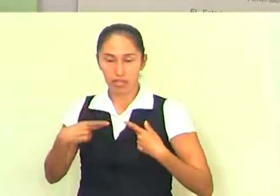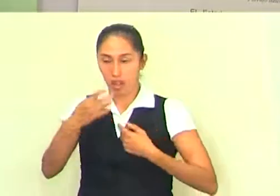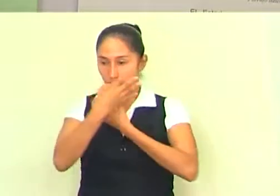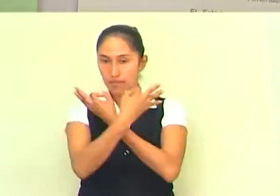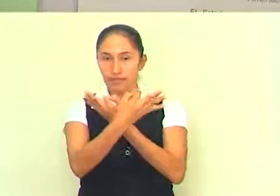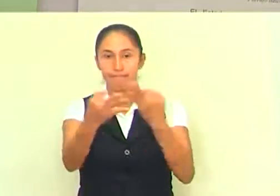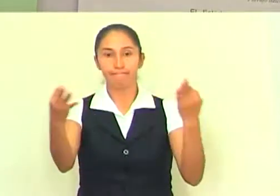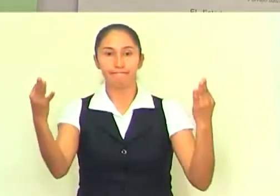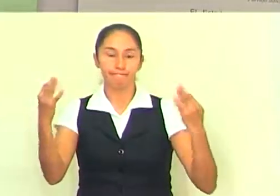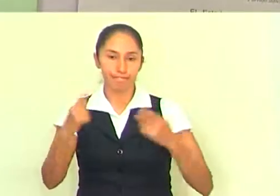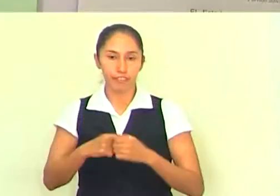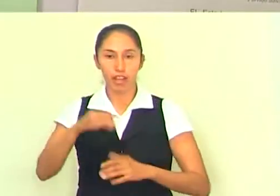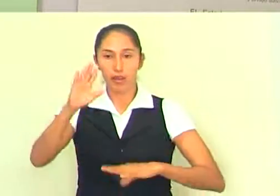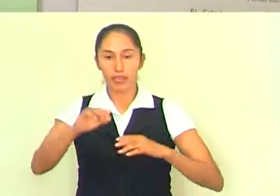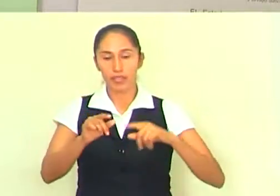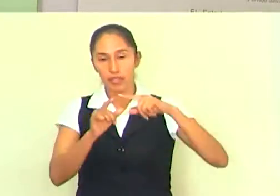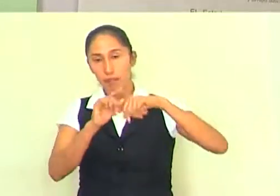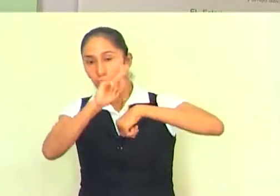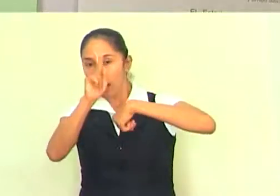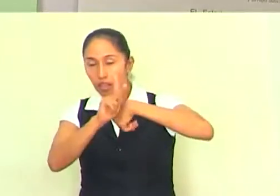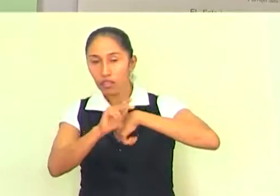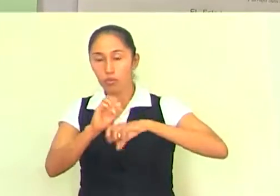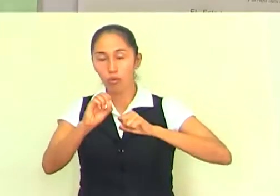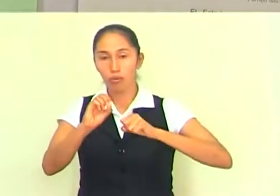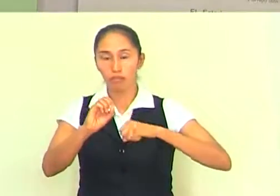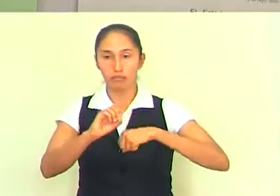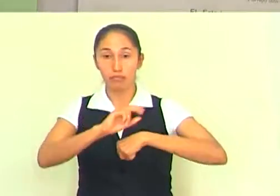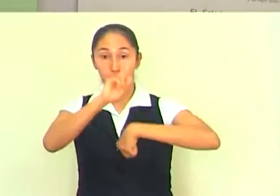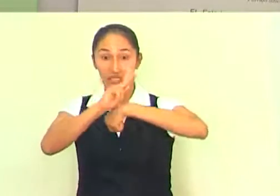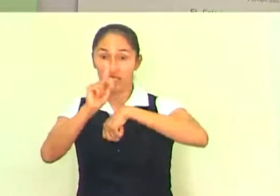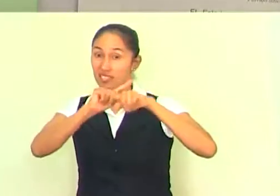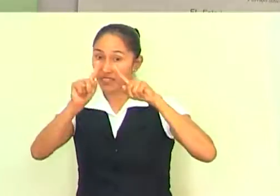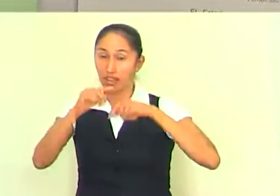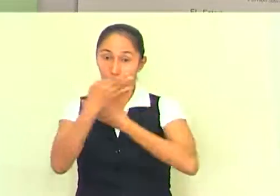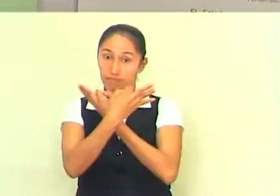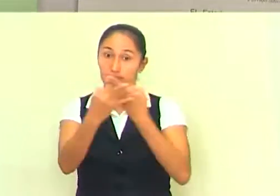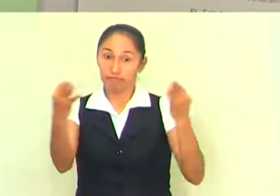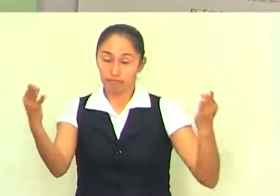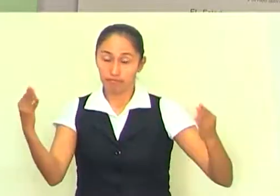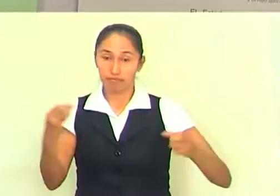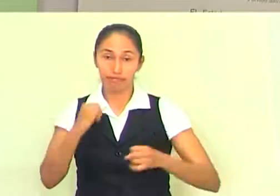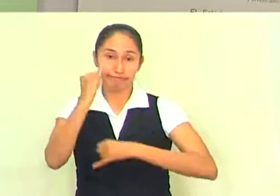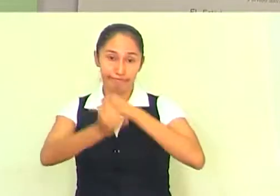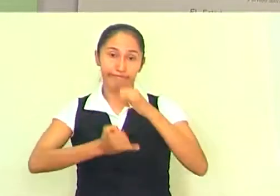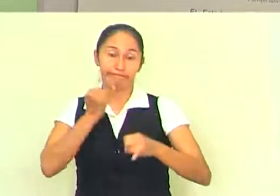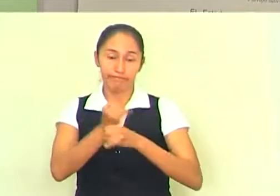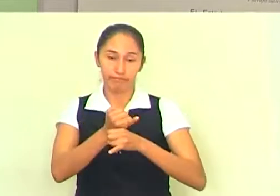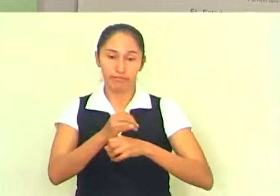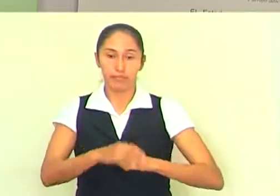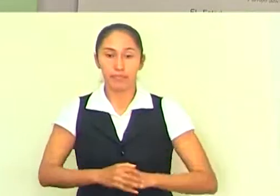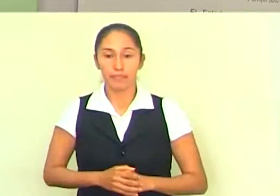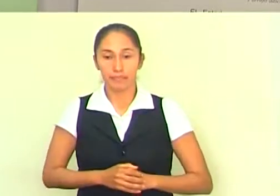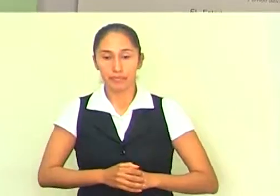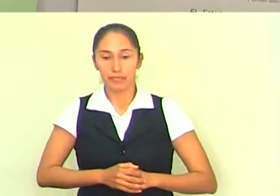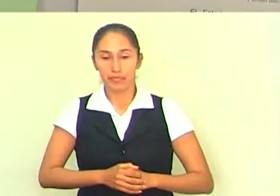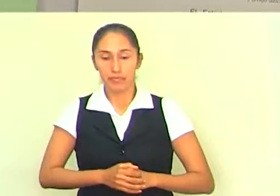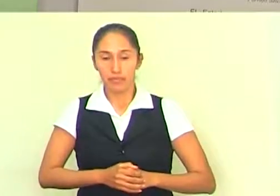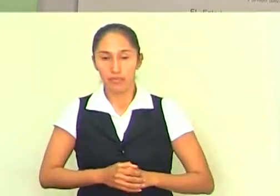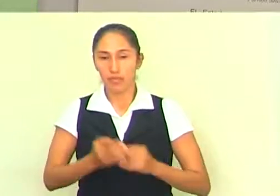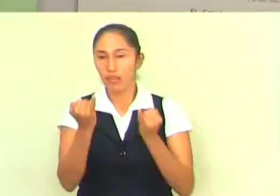carácter internacional, algunos a nivel nacional, y también mencionamos incluso una